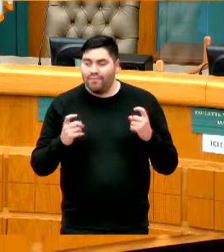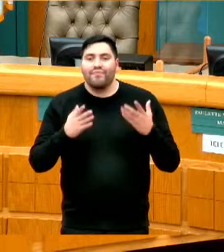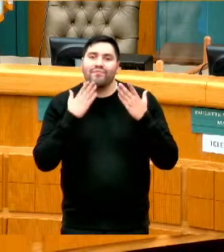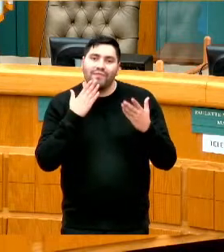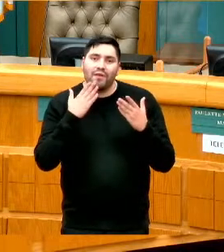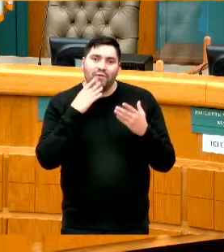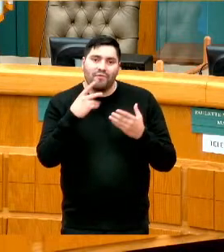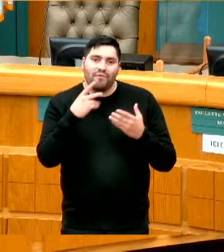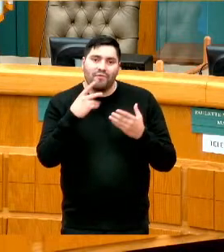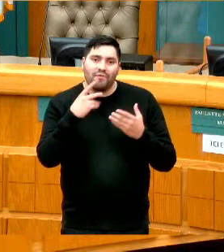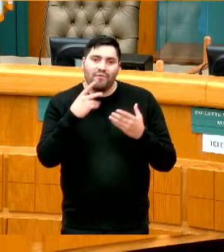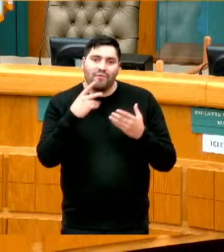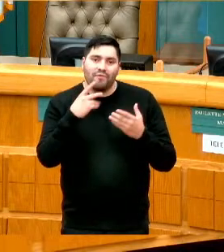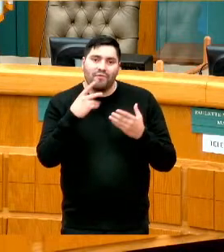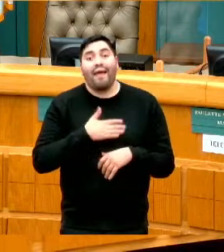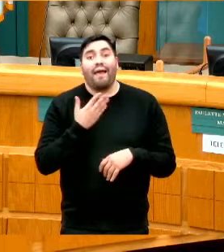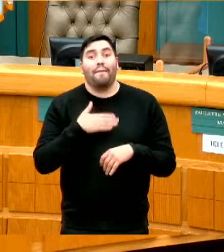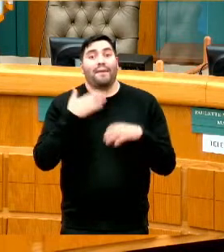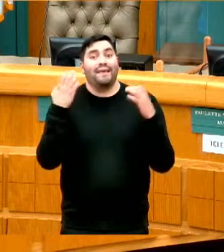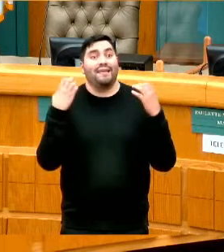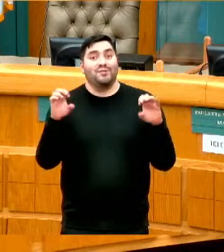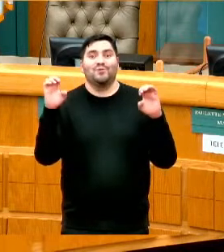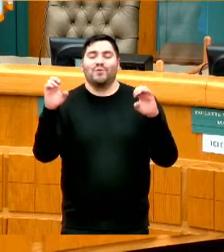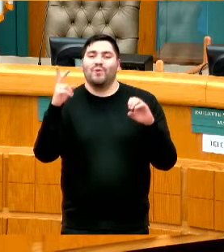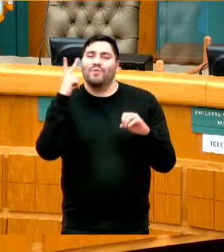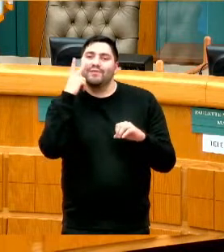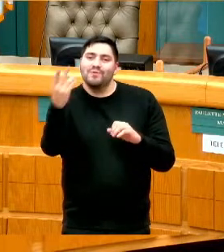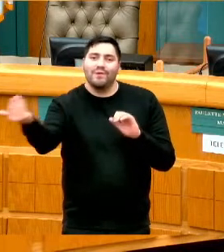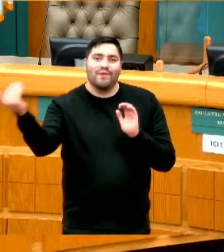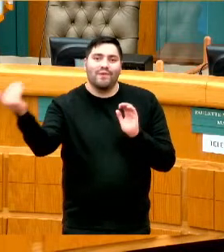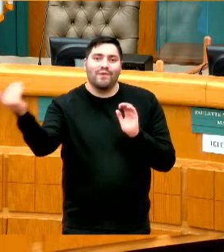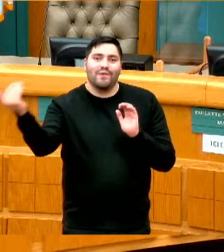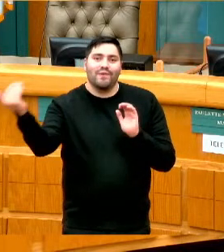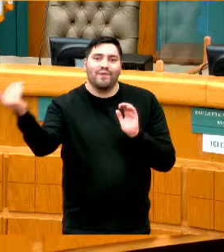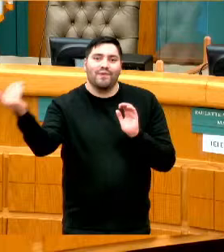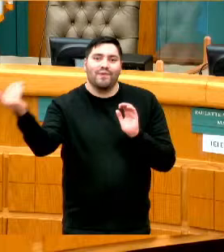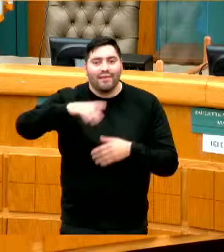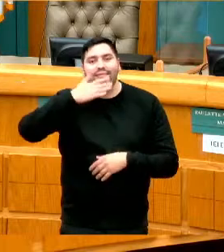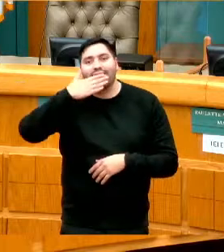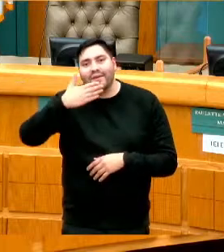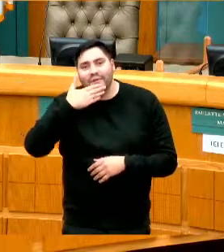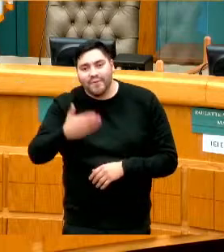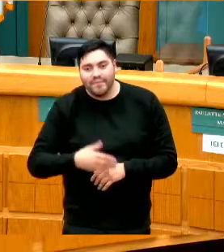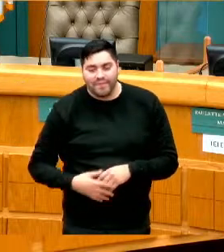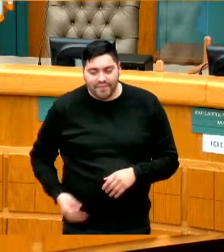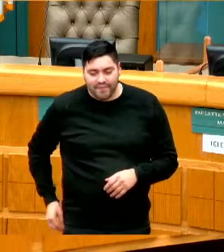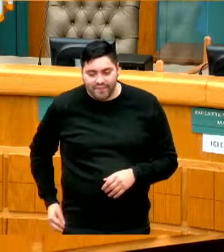being with us today. Happy Easter, and we'll see you again next week. Thank you.